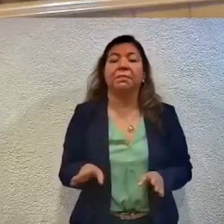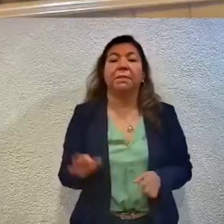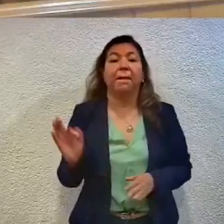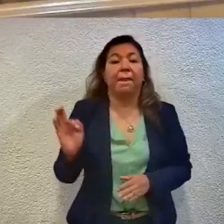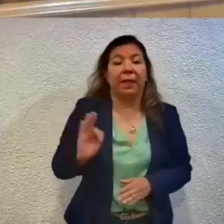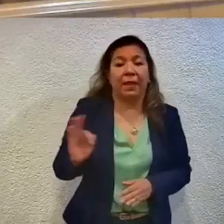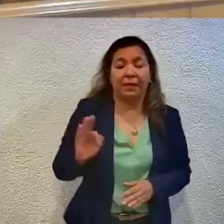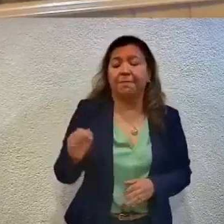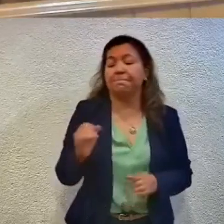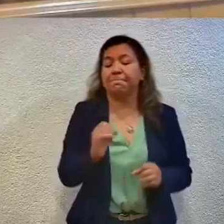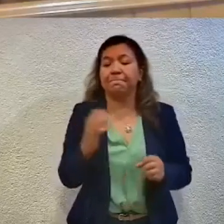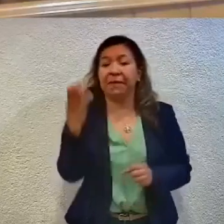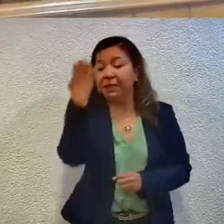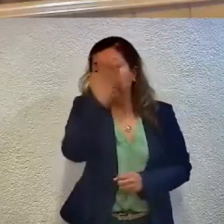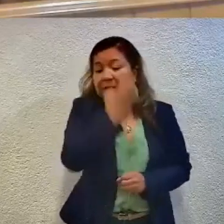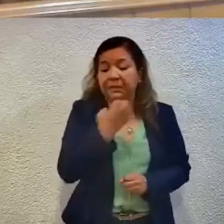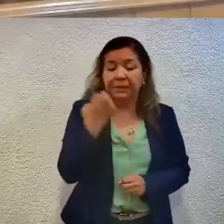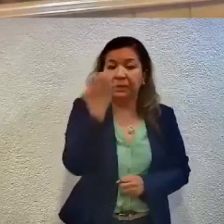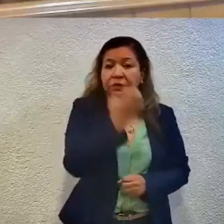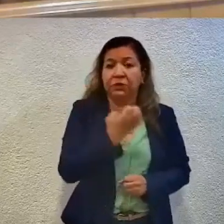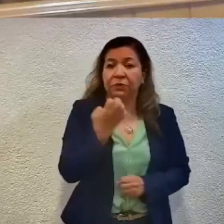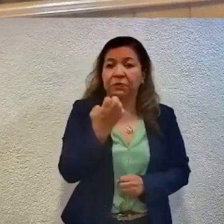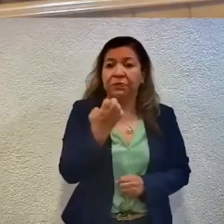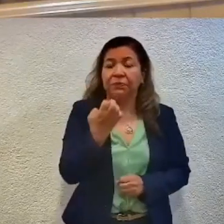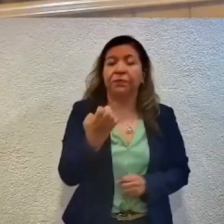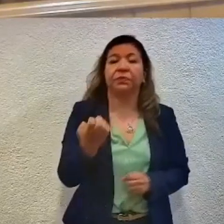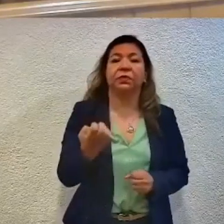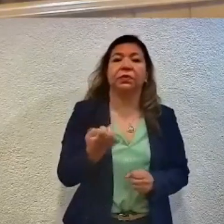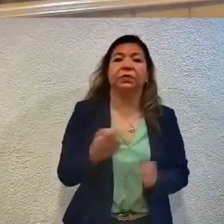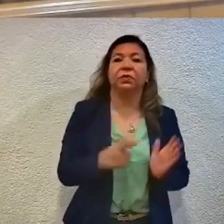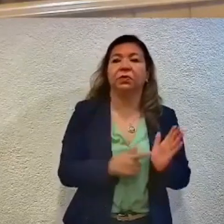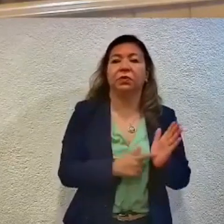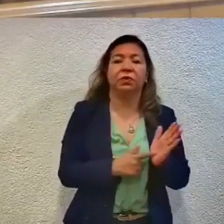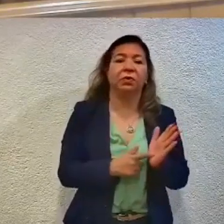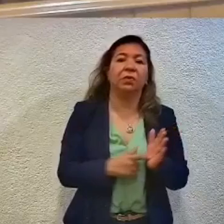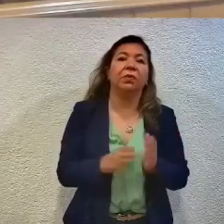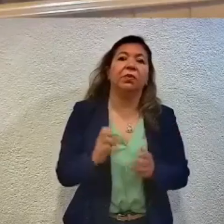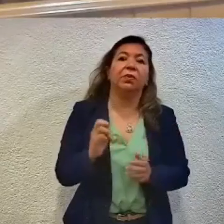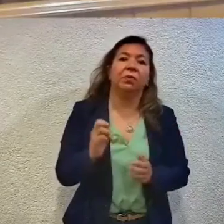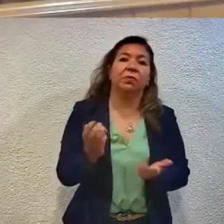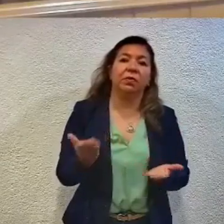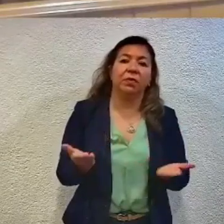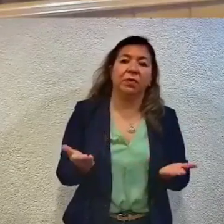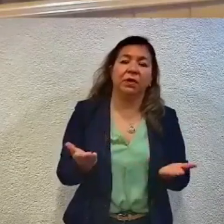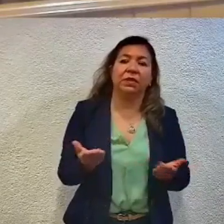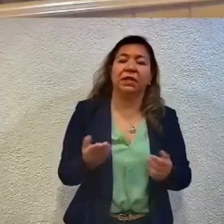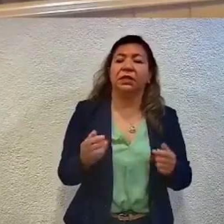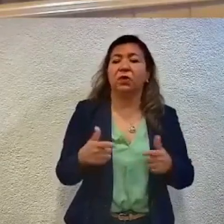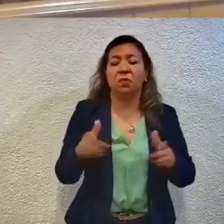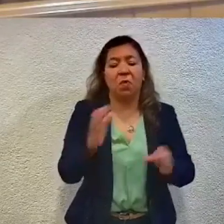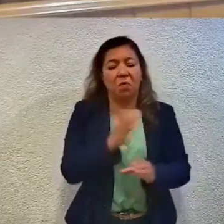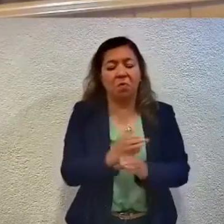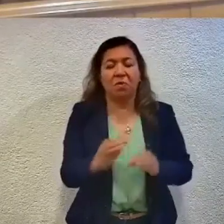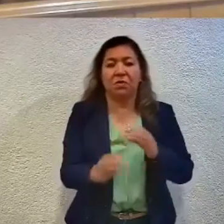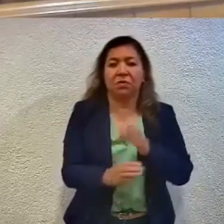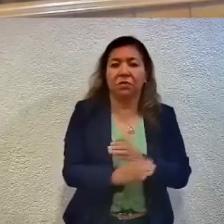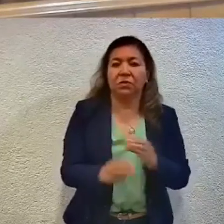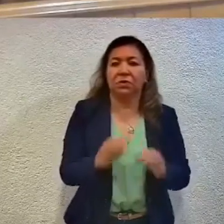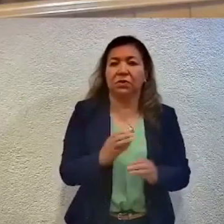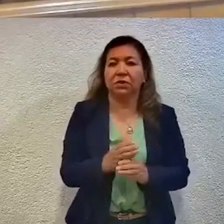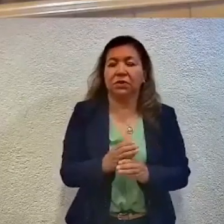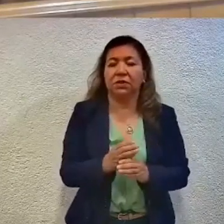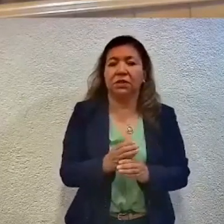a estudio no le es exigible el mismo, por existir algún hecho, circunstancia, fundamento o